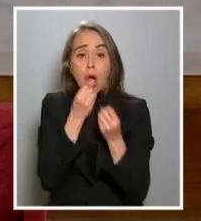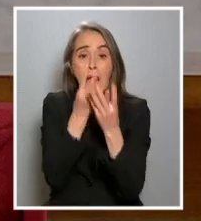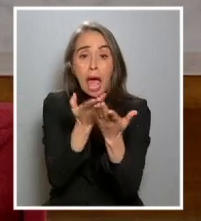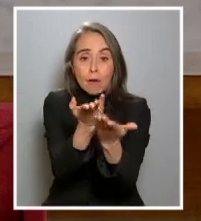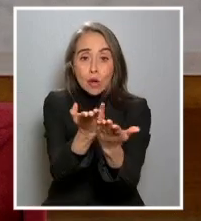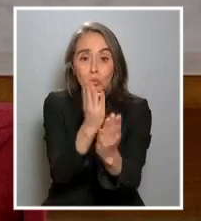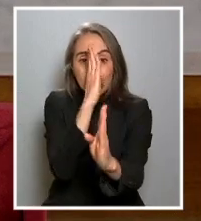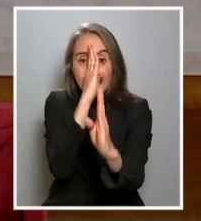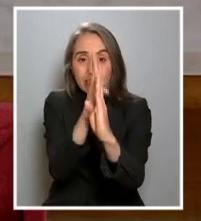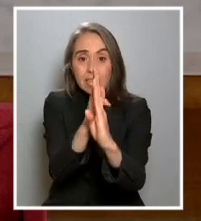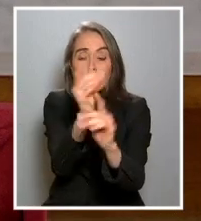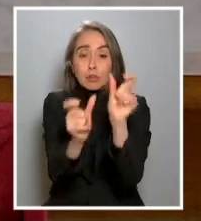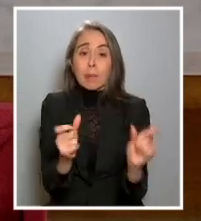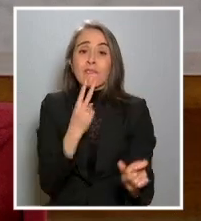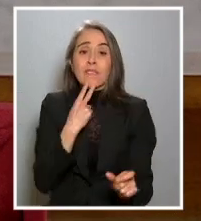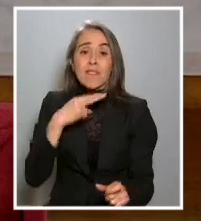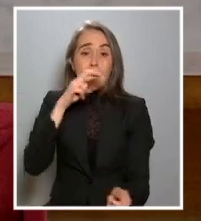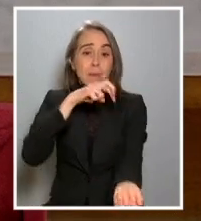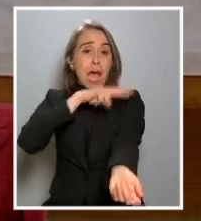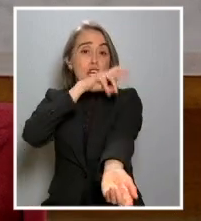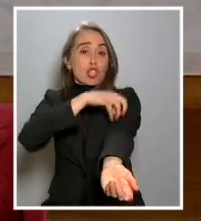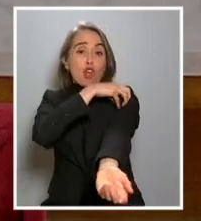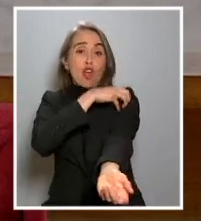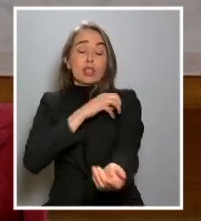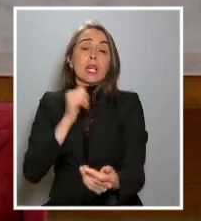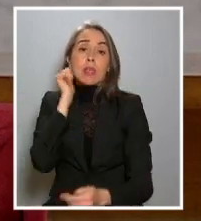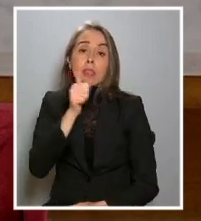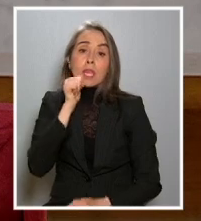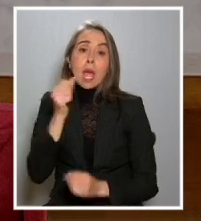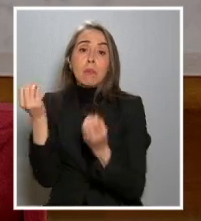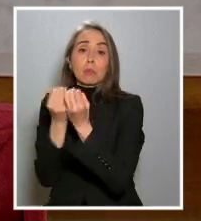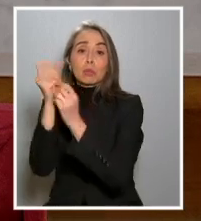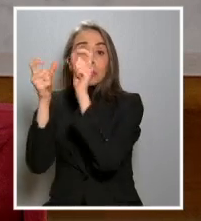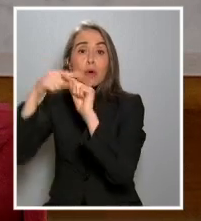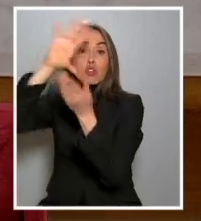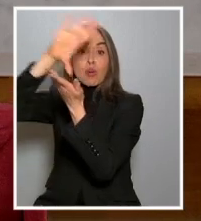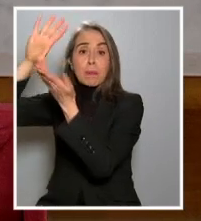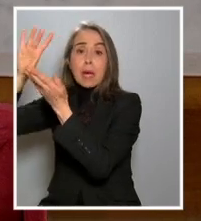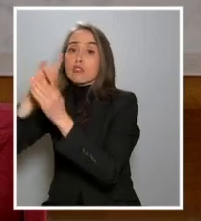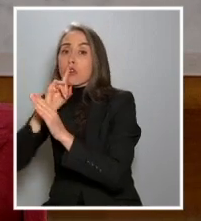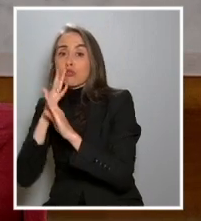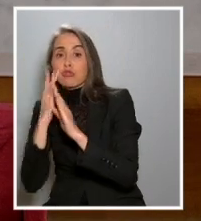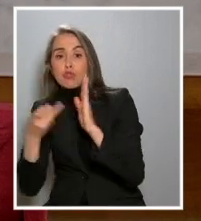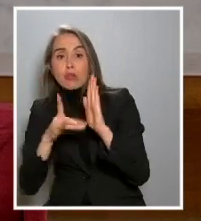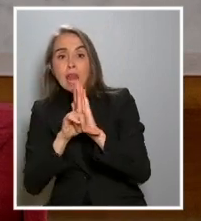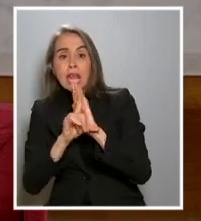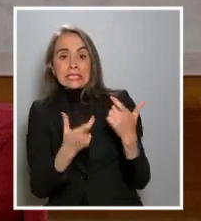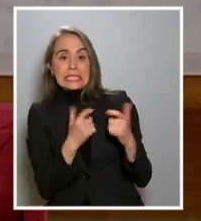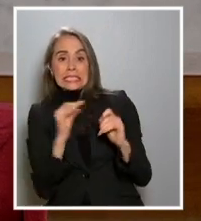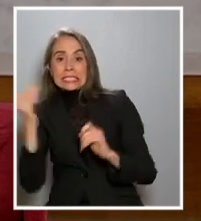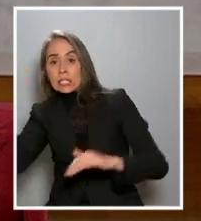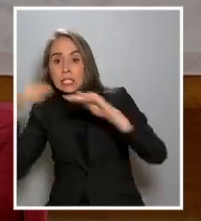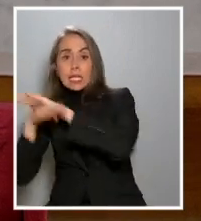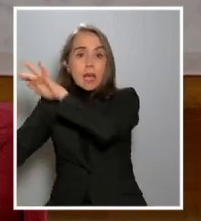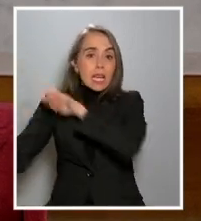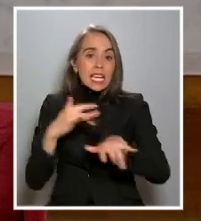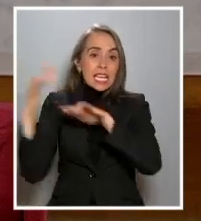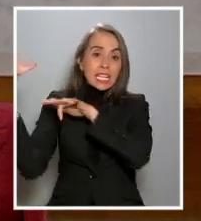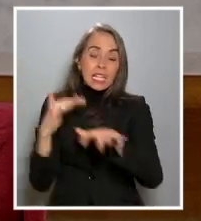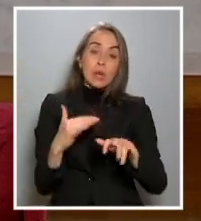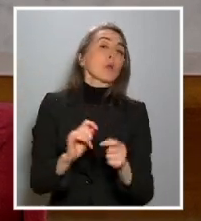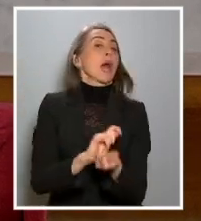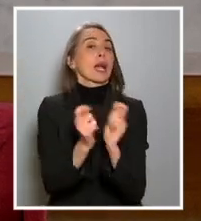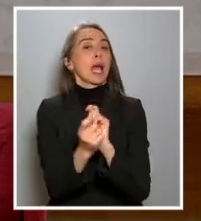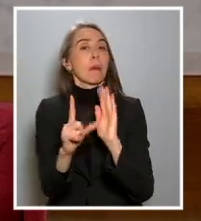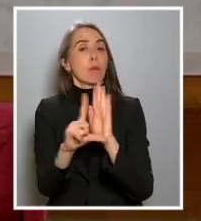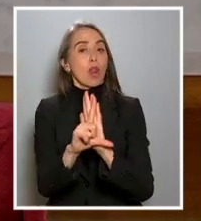su día a día con mayor intensidad los efectos del ingreso irregular de migrantes. Gracias a la reforma constitucional de infraestructura